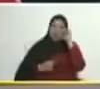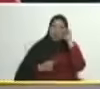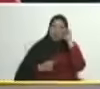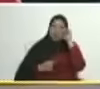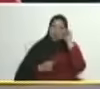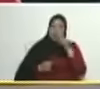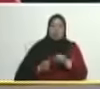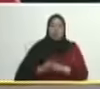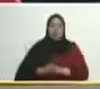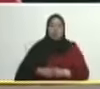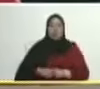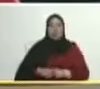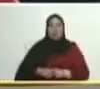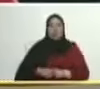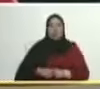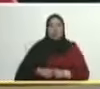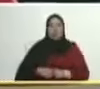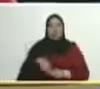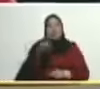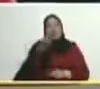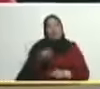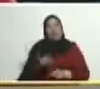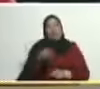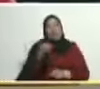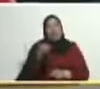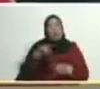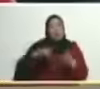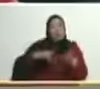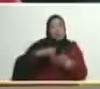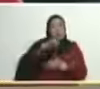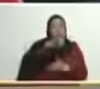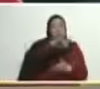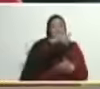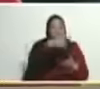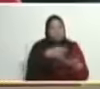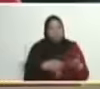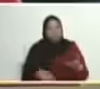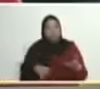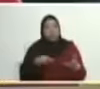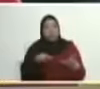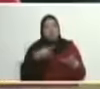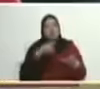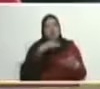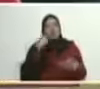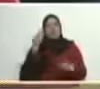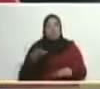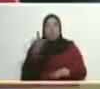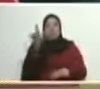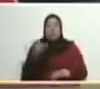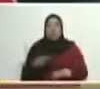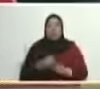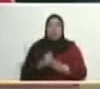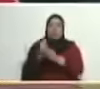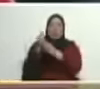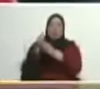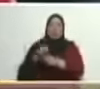y fue derribado el avión con el que estaba combatiendo y